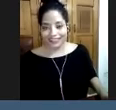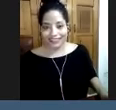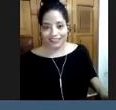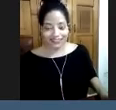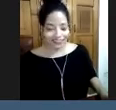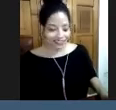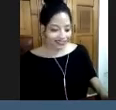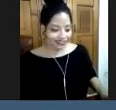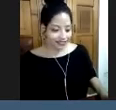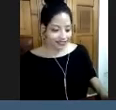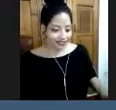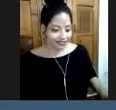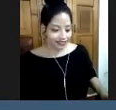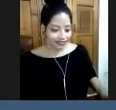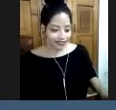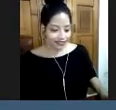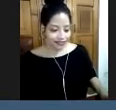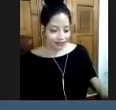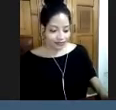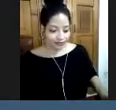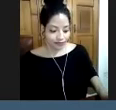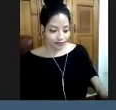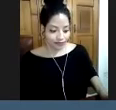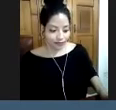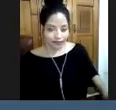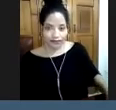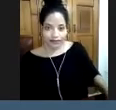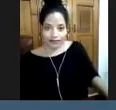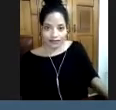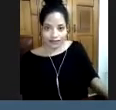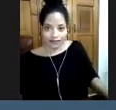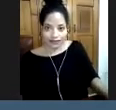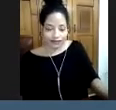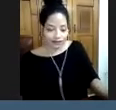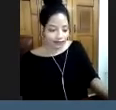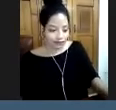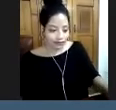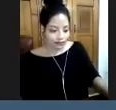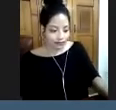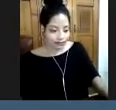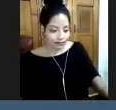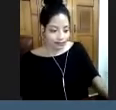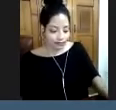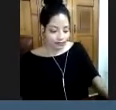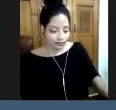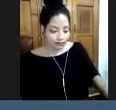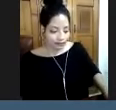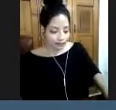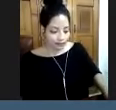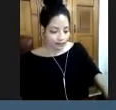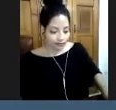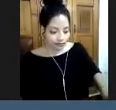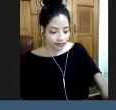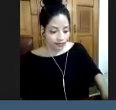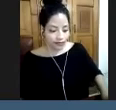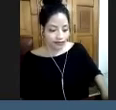que estos retos, bastante el trabajo que nosotros debemos de realizar como padres con los niños,